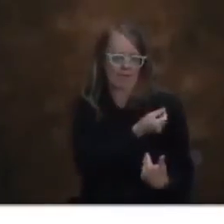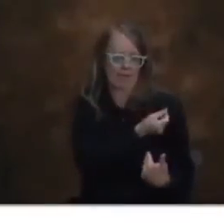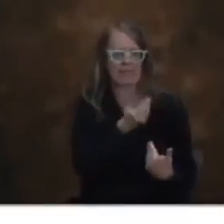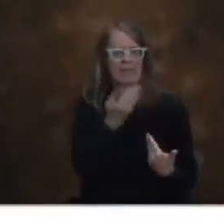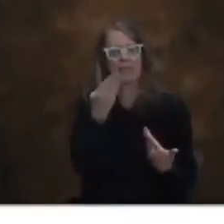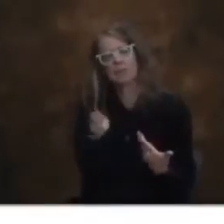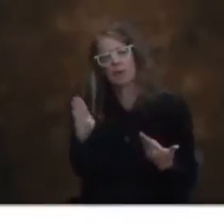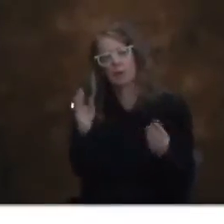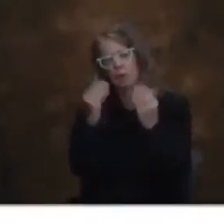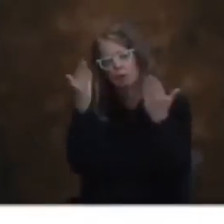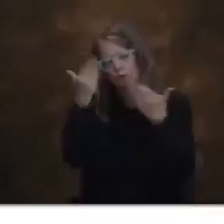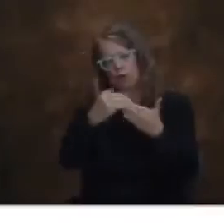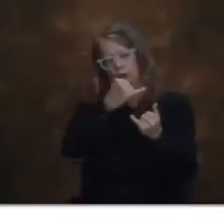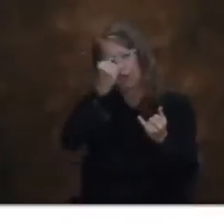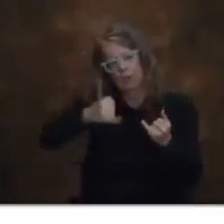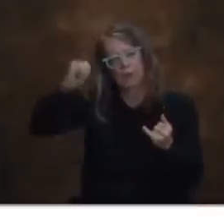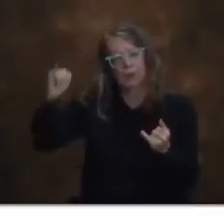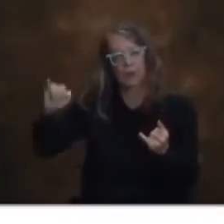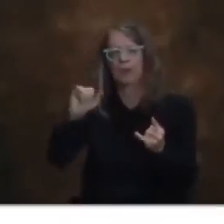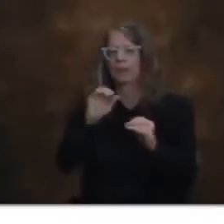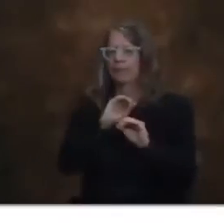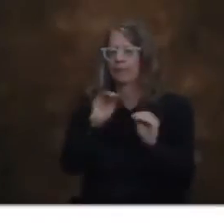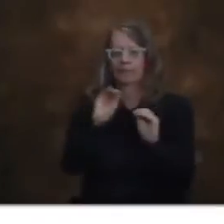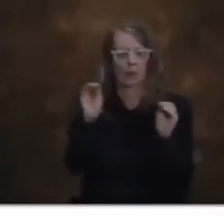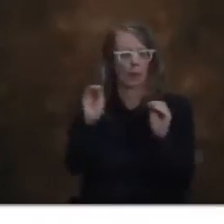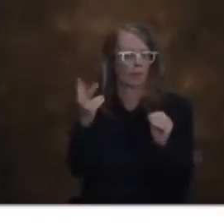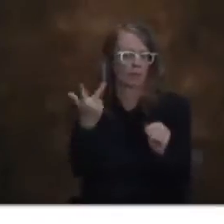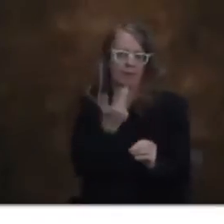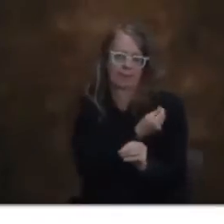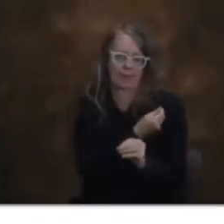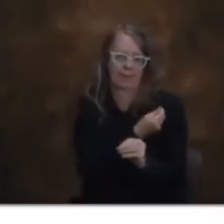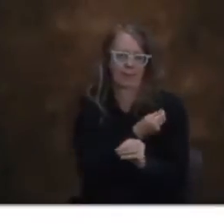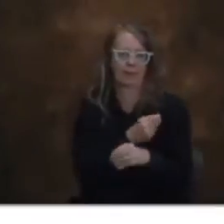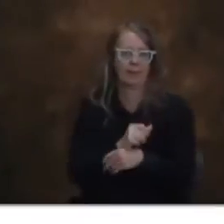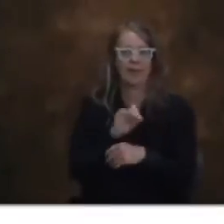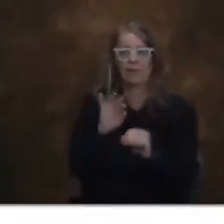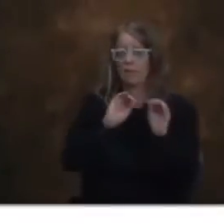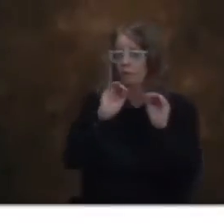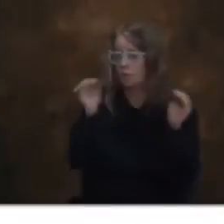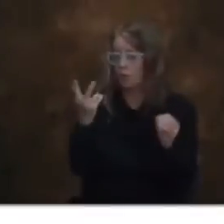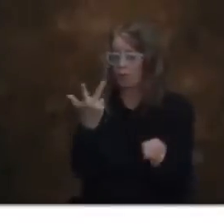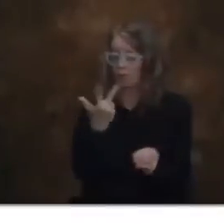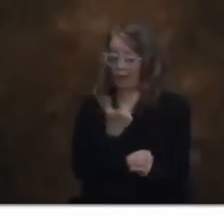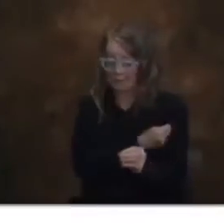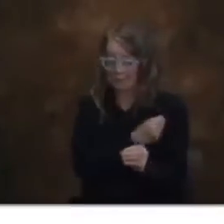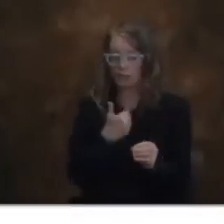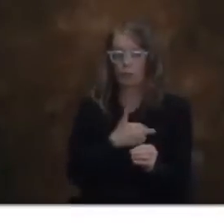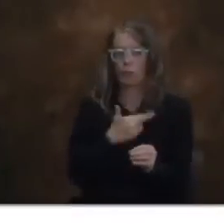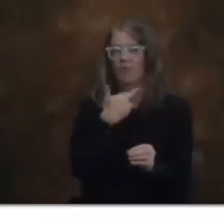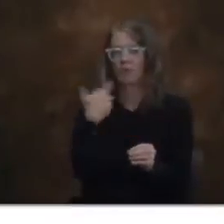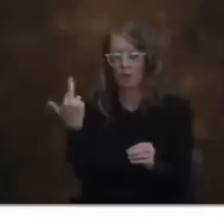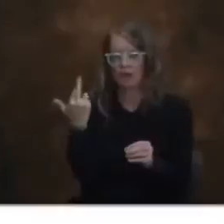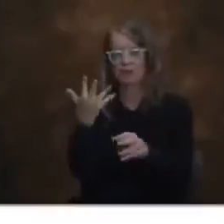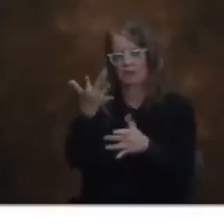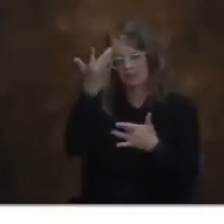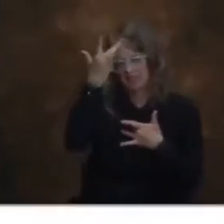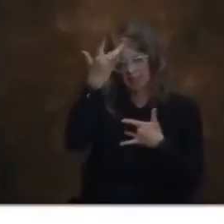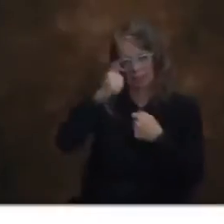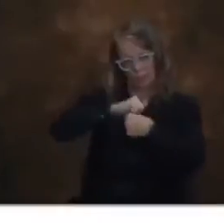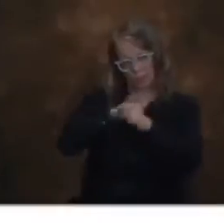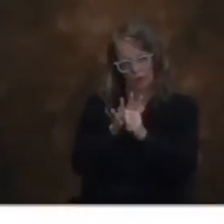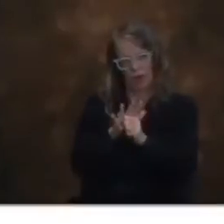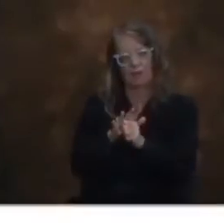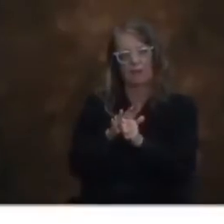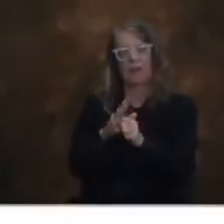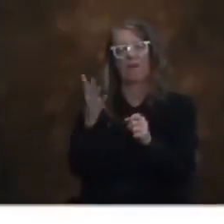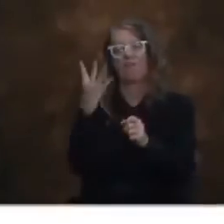la la línea naranja son personas que se han vacunado y la línea oscura azules las personas que no se han vacunado